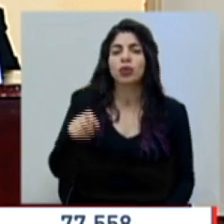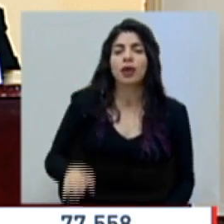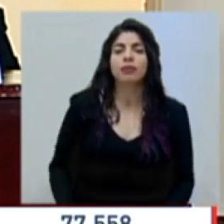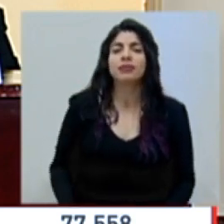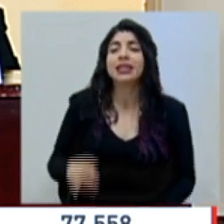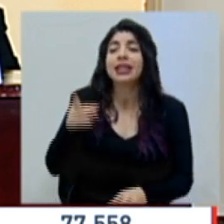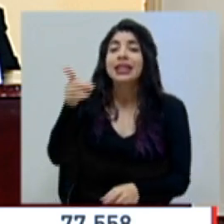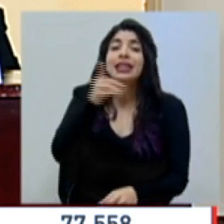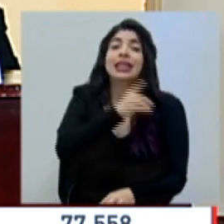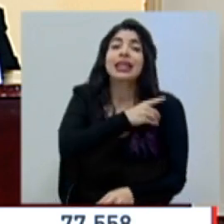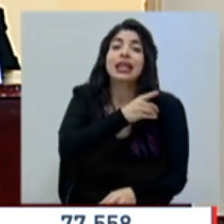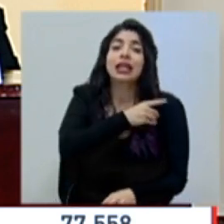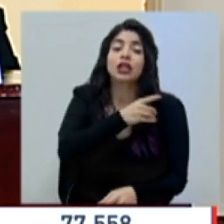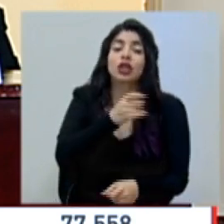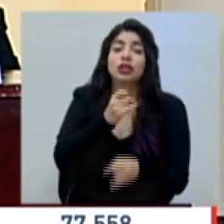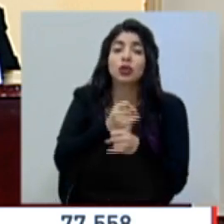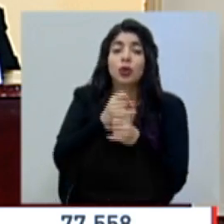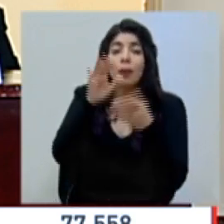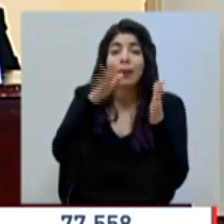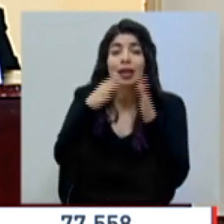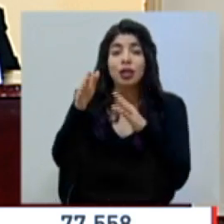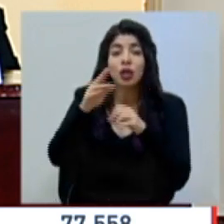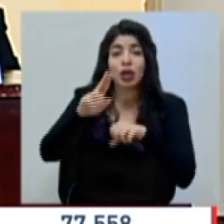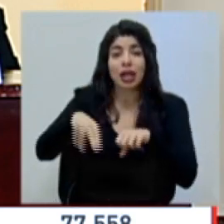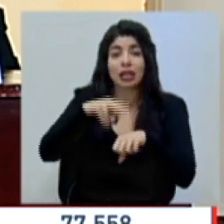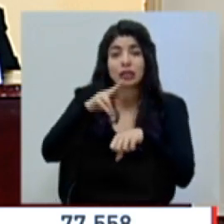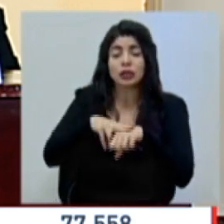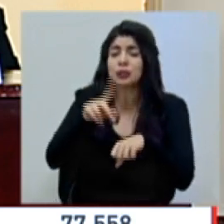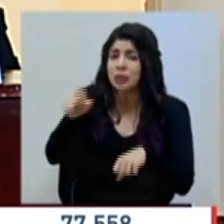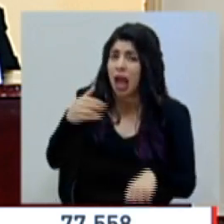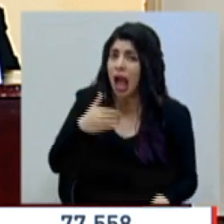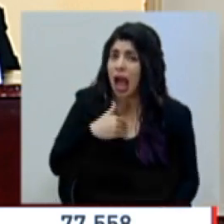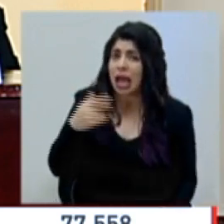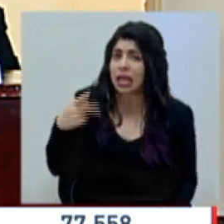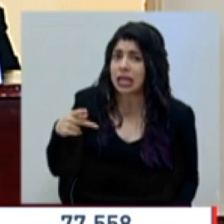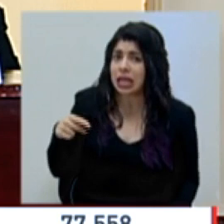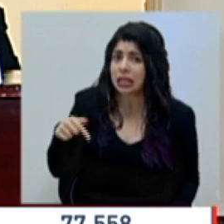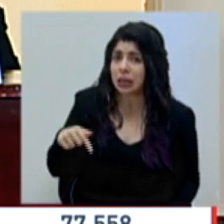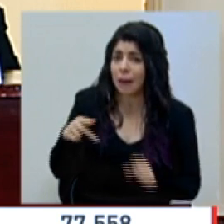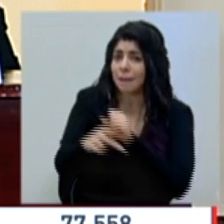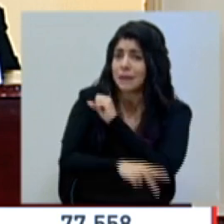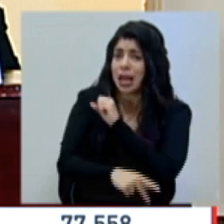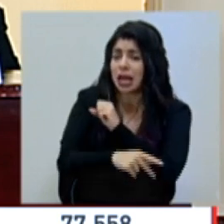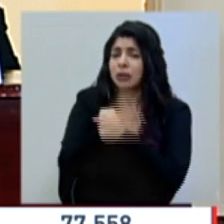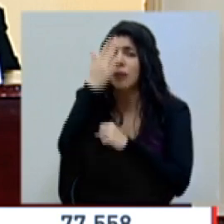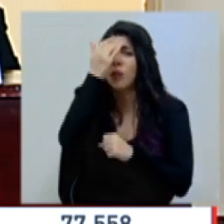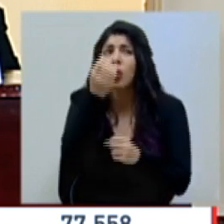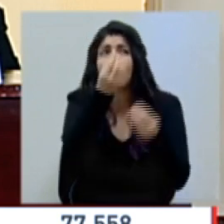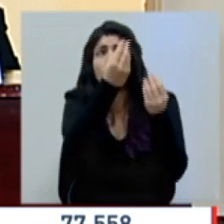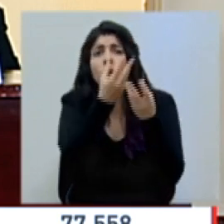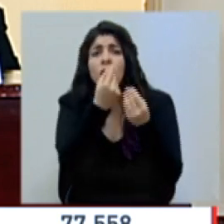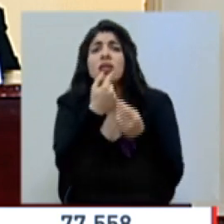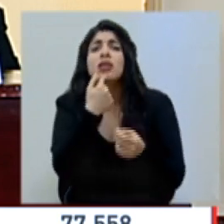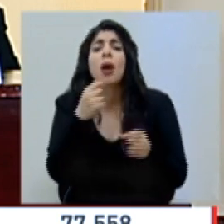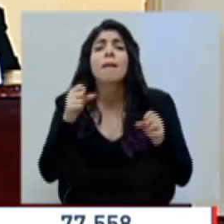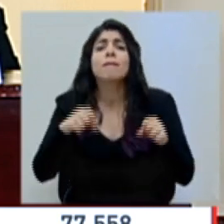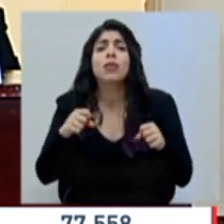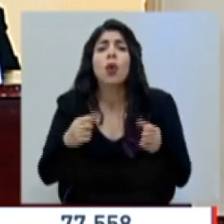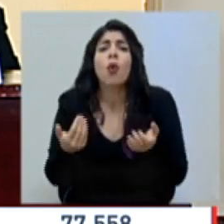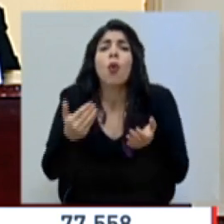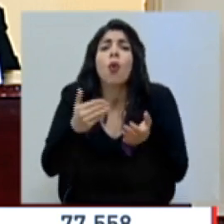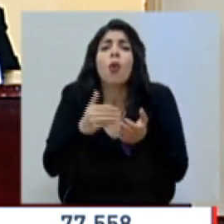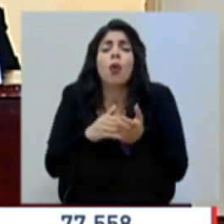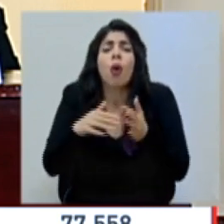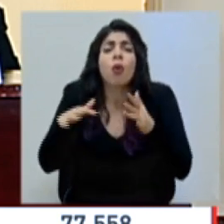Instituto Meteorológico Nacional, el señor Werner Stolz. ¿Hay riesgo para el país tras varias informaciones de una posible nueva depresión